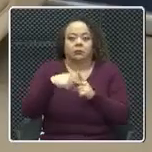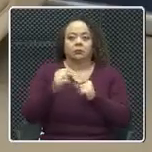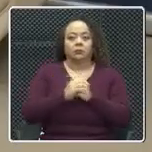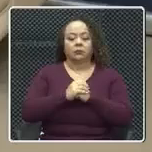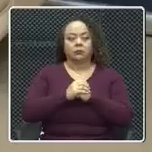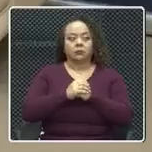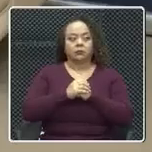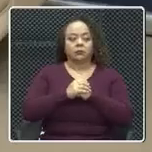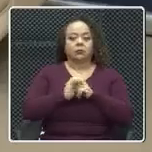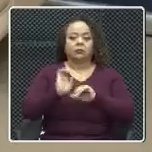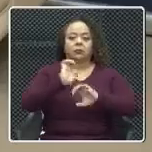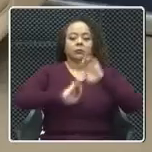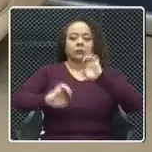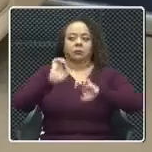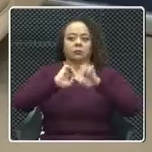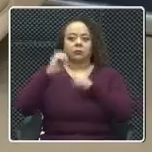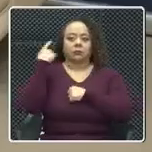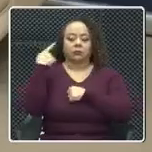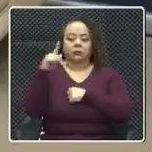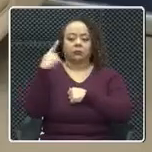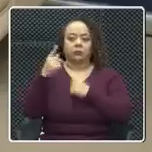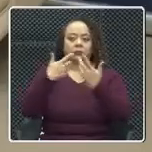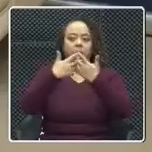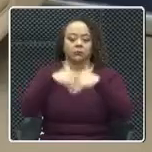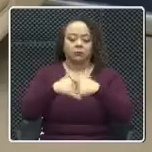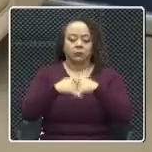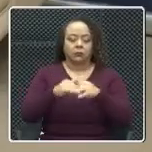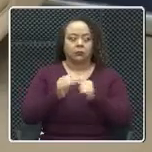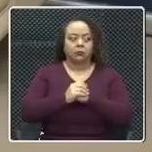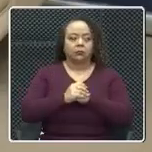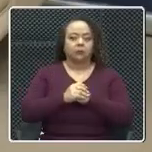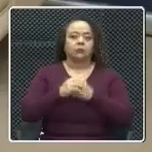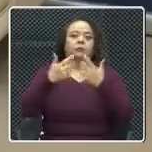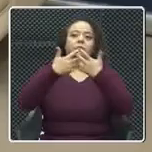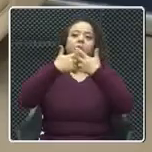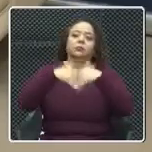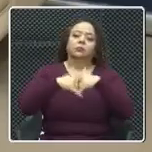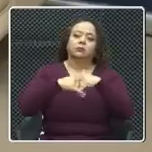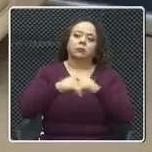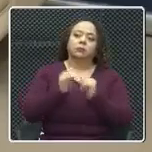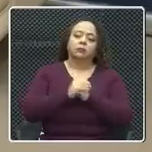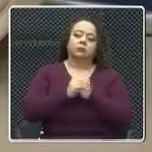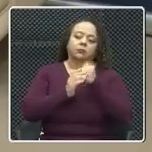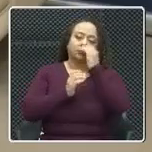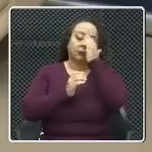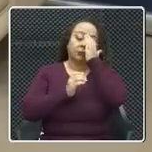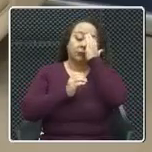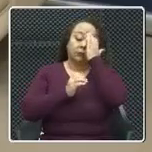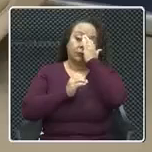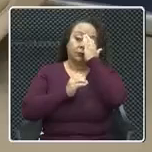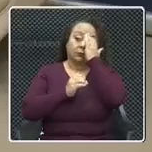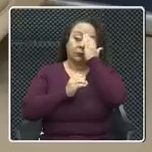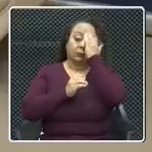¿verdad?, estar evaluando los riesgos de la empresa, que la empresa se